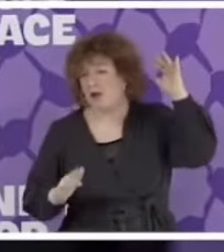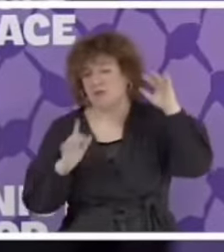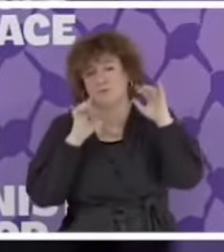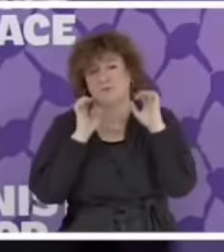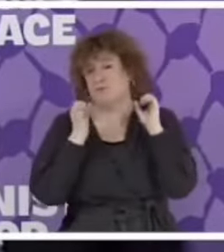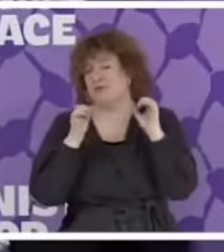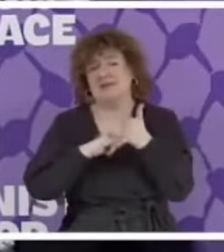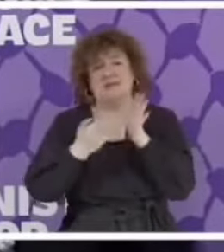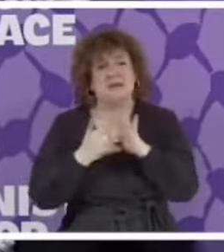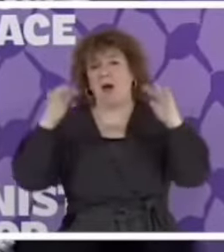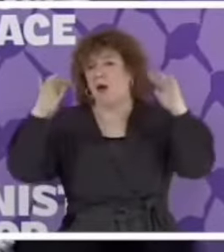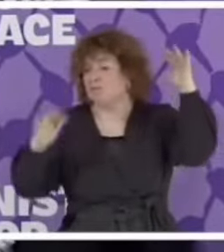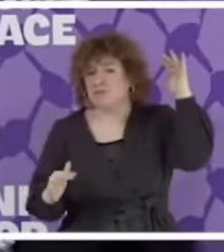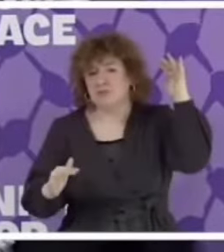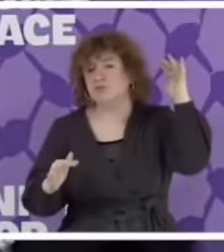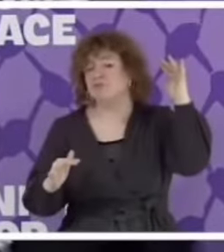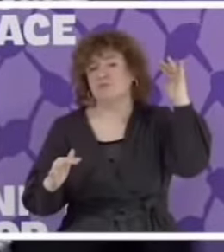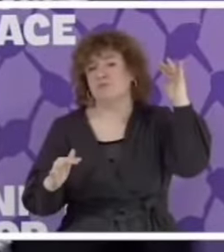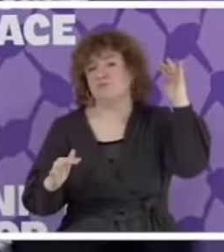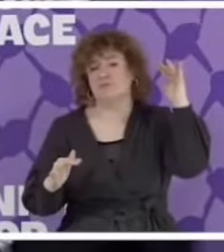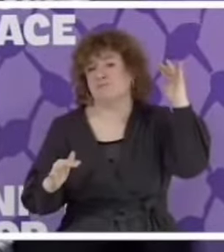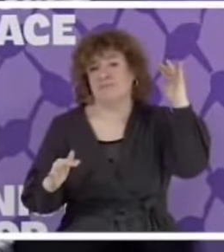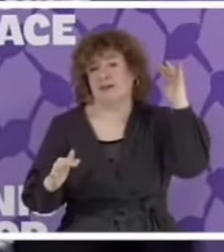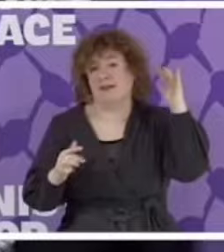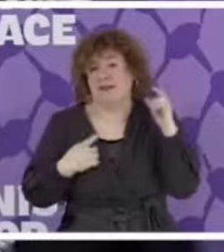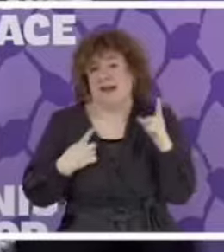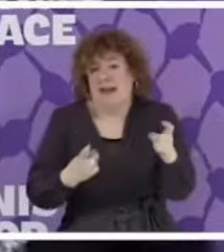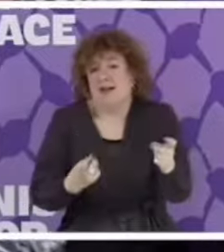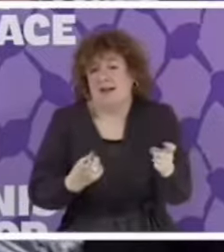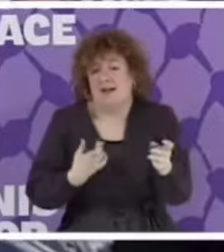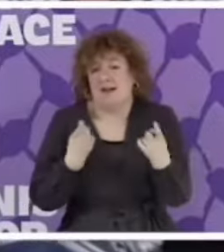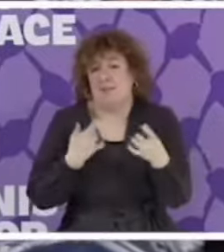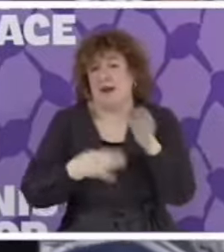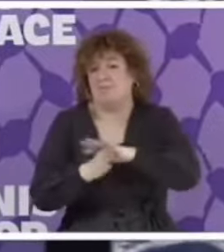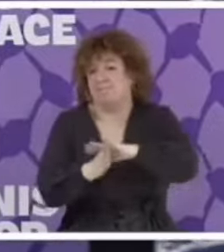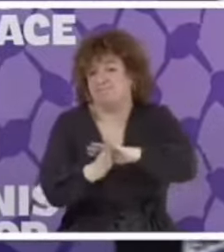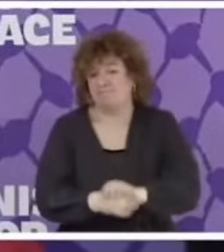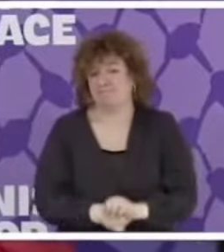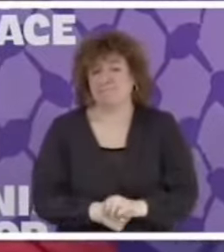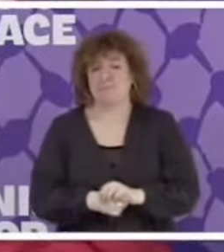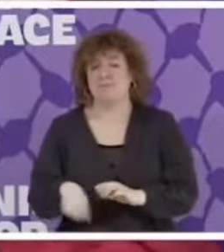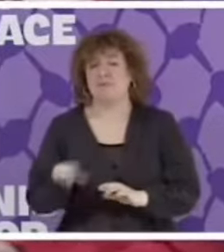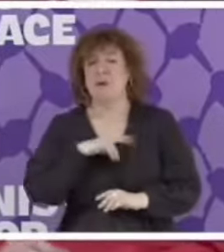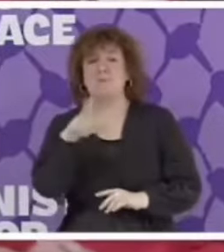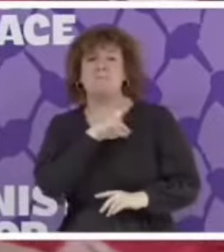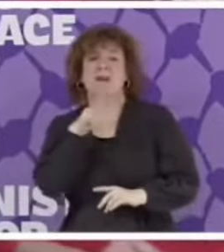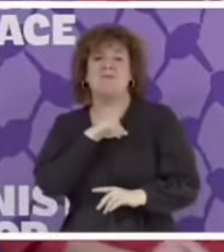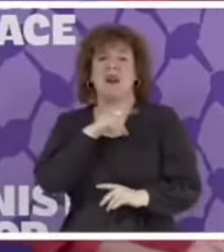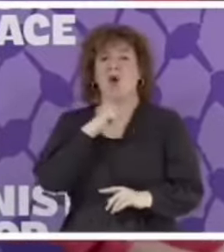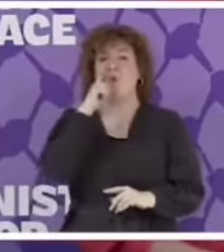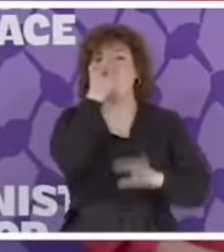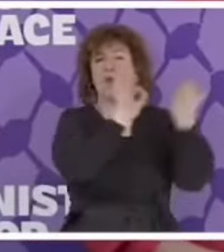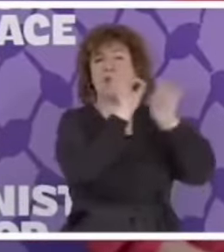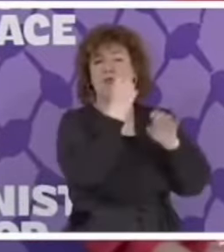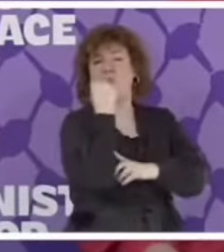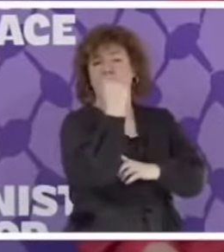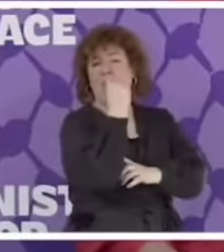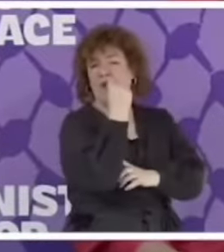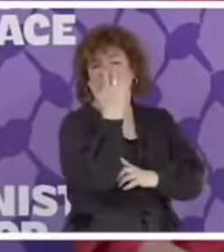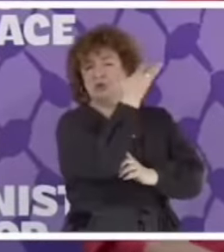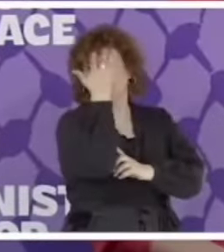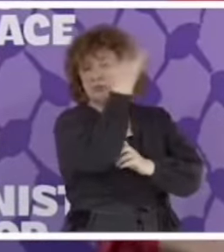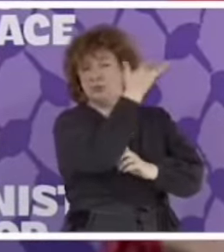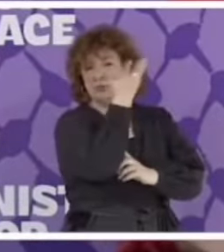ese sistema de desigualdad necesita la guerra. Ese sistema de privilegios del 1% más poderoso de